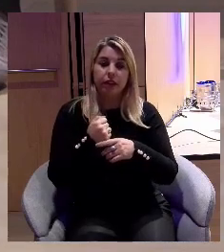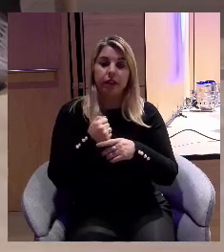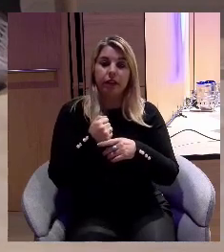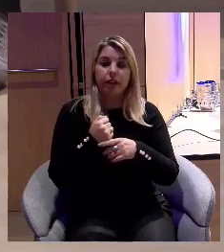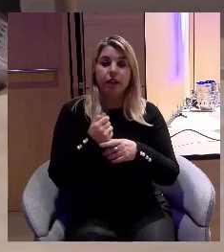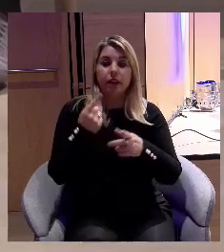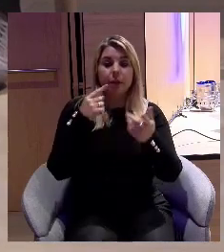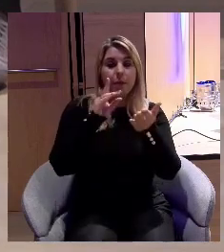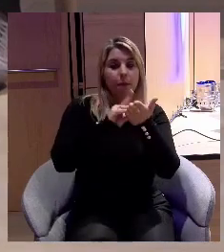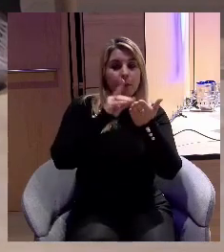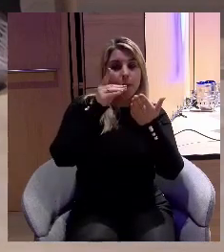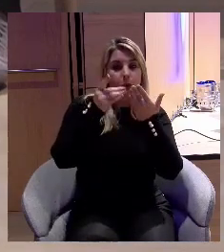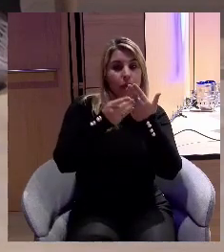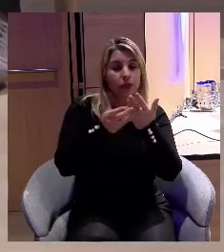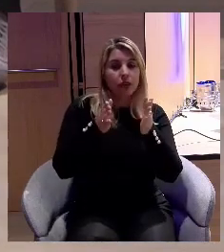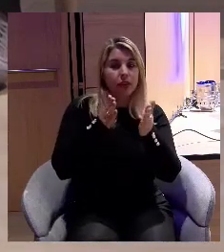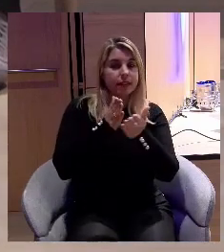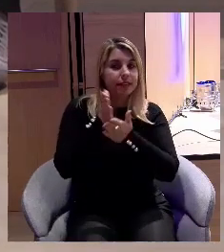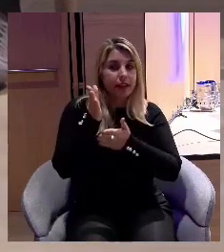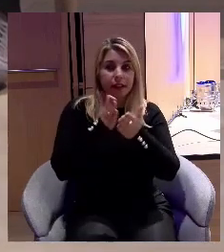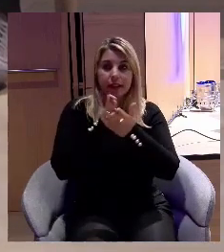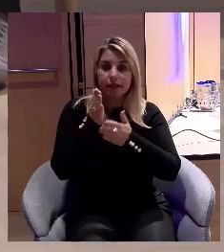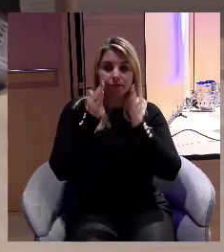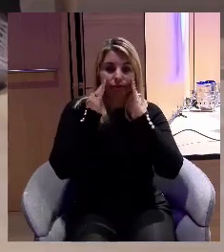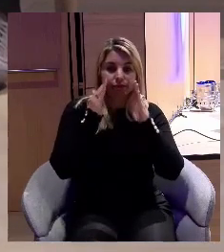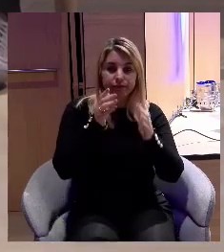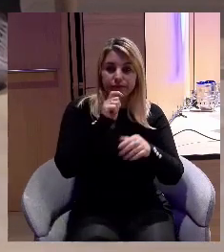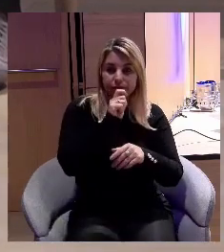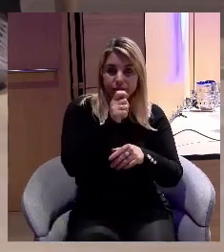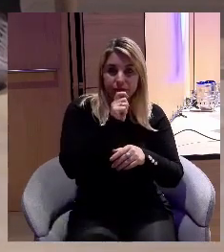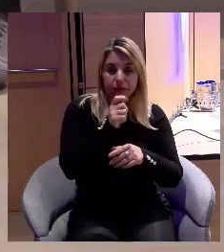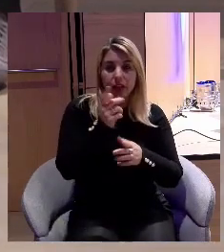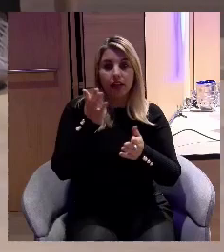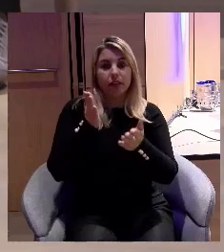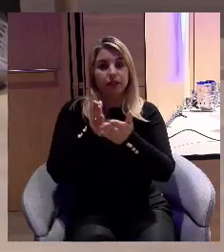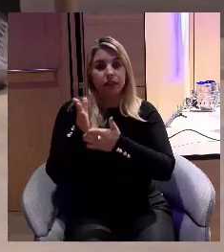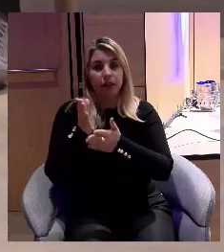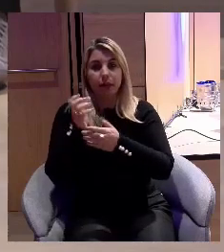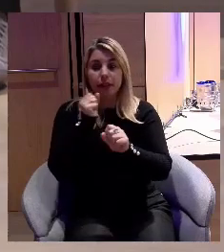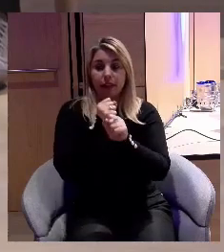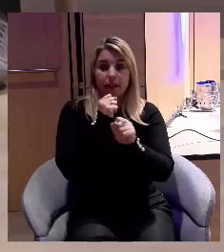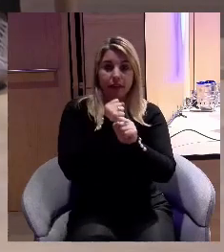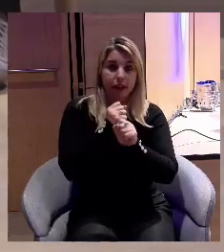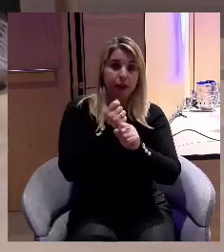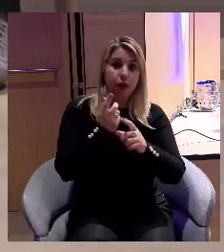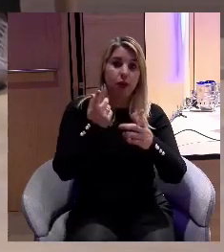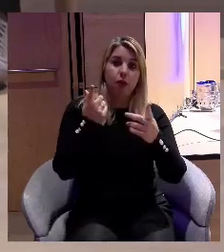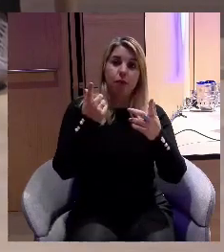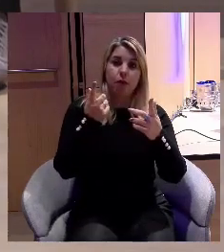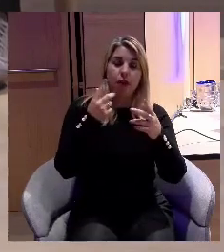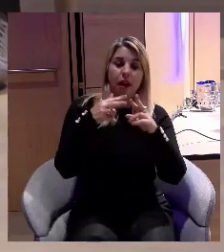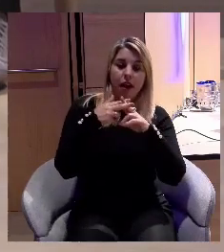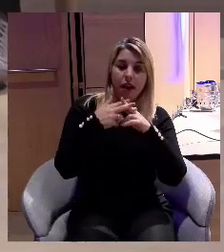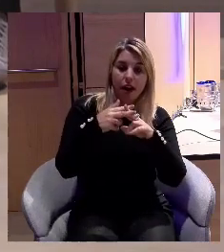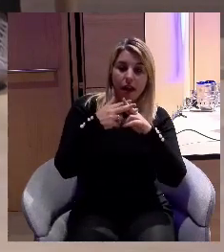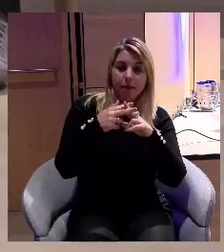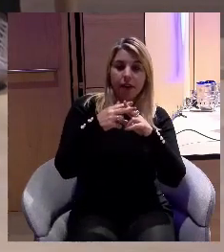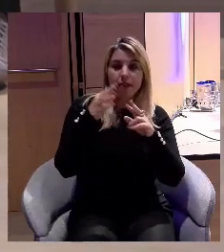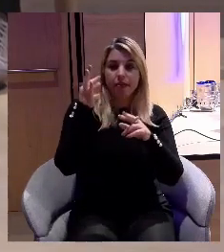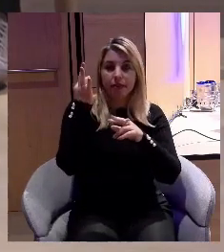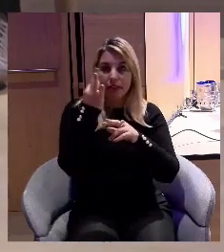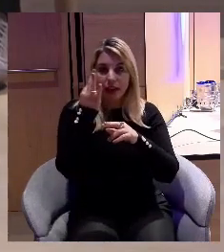con un proyecto siempre periodístico. Aperturamos bases de datos, las publicamos, trabajamos mucho con herramientas o con técnicas o